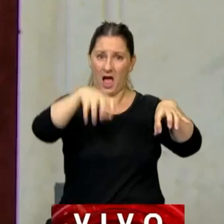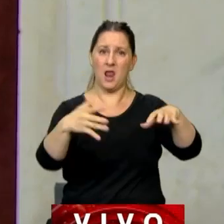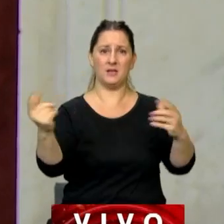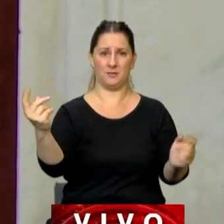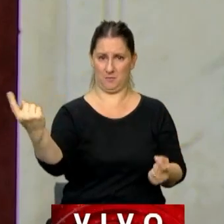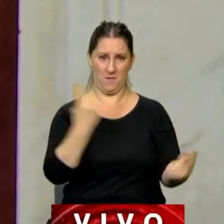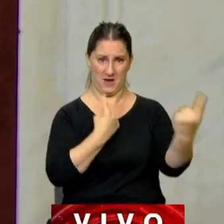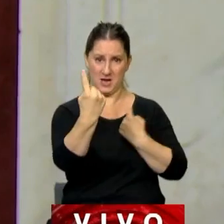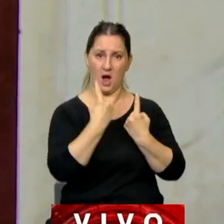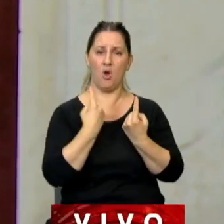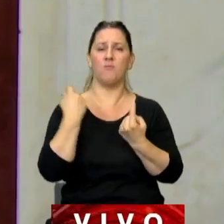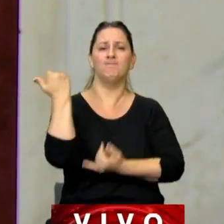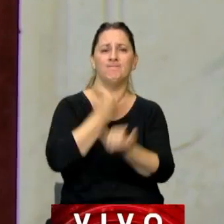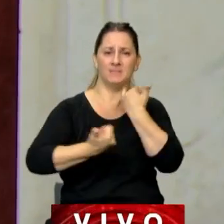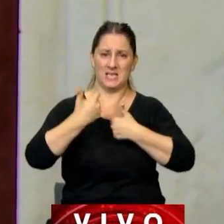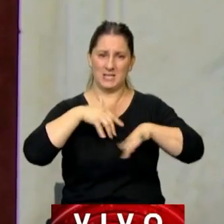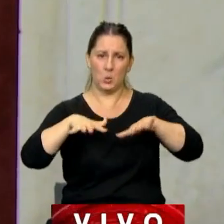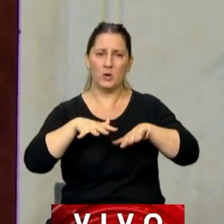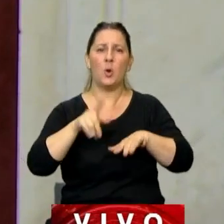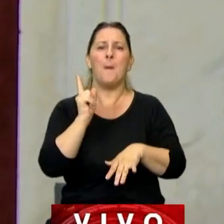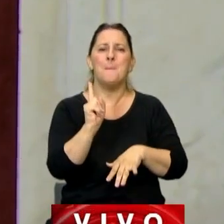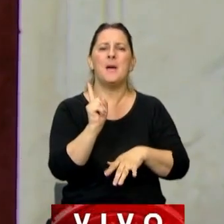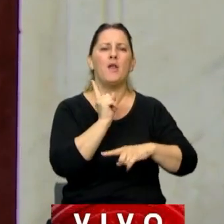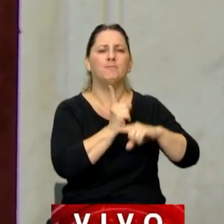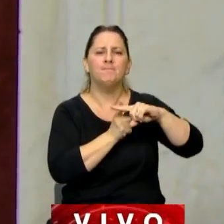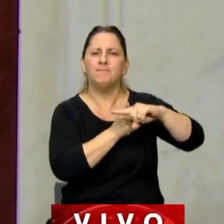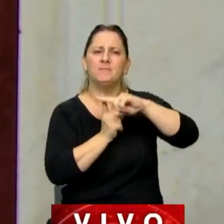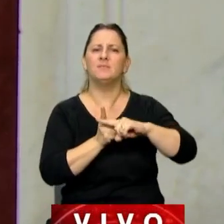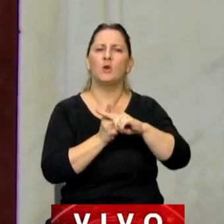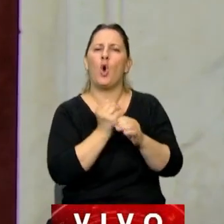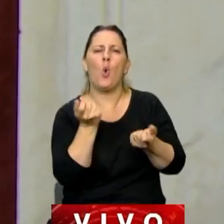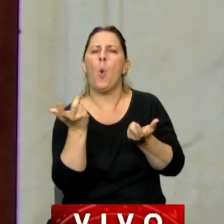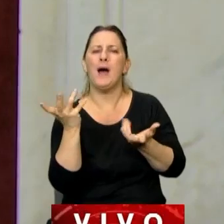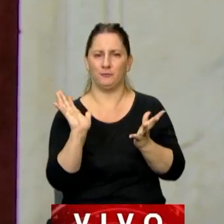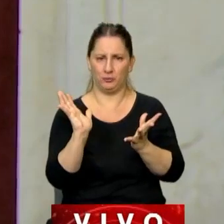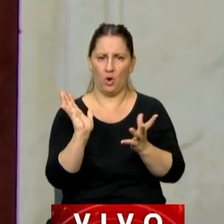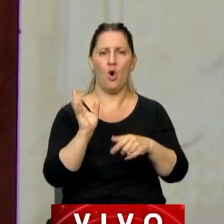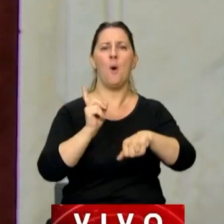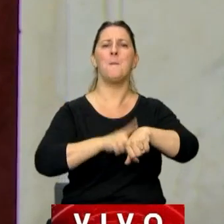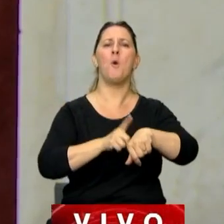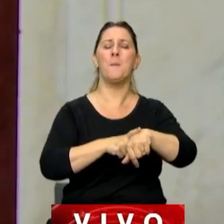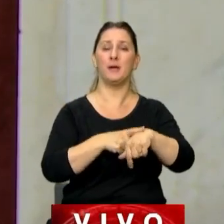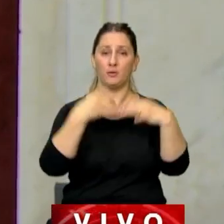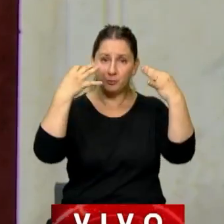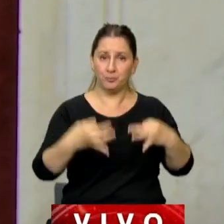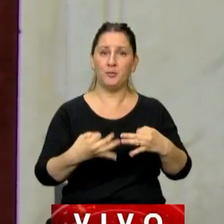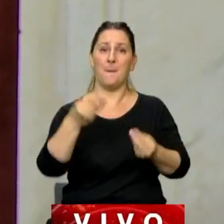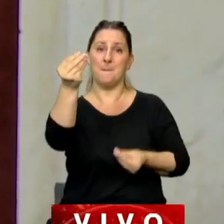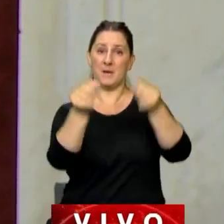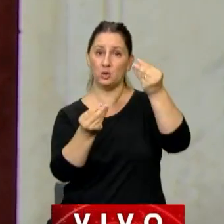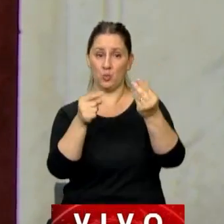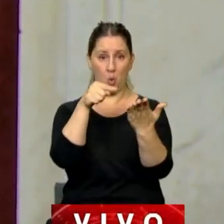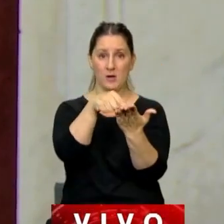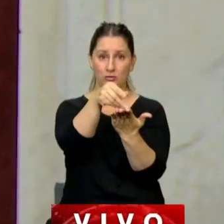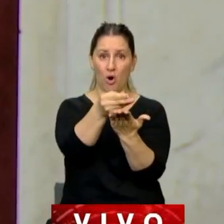estaba pasando, pero no hemos tenido una forma de medir el costo de esta medida, cuando saludablemente en el presupuesto se